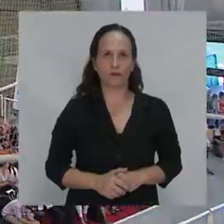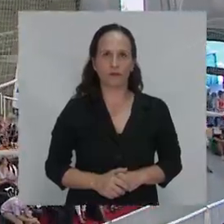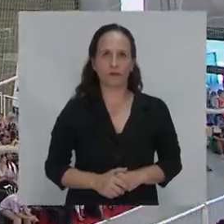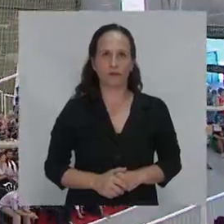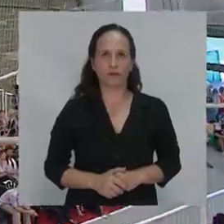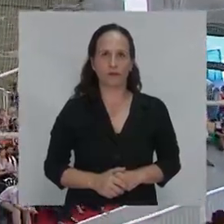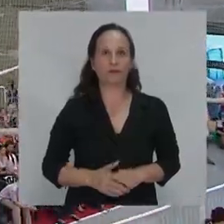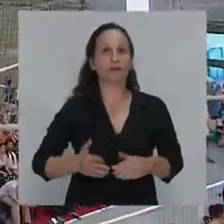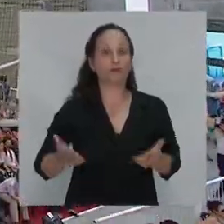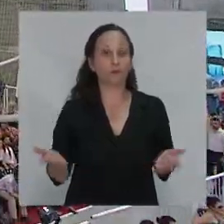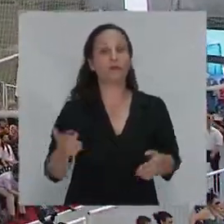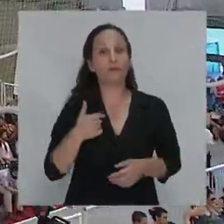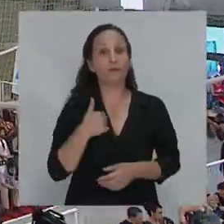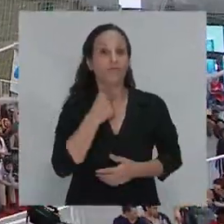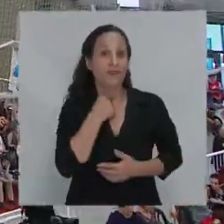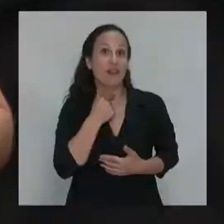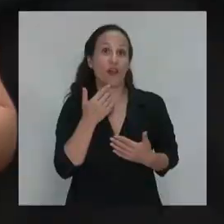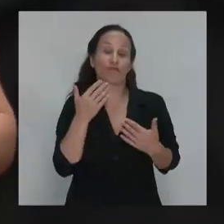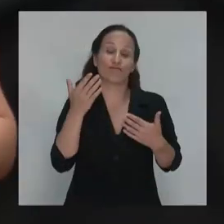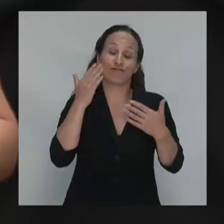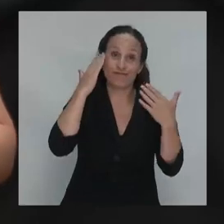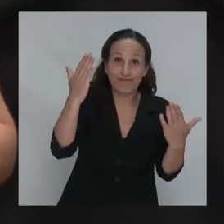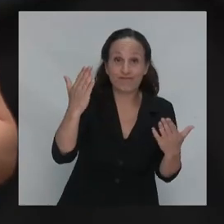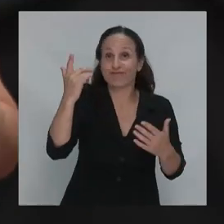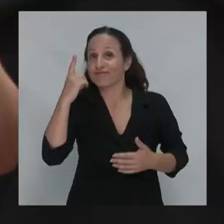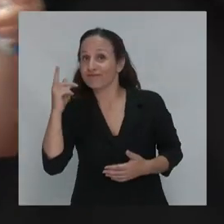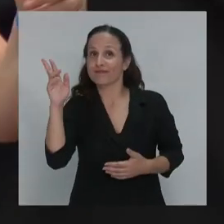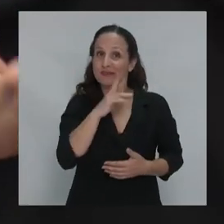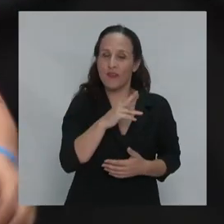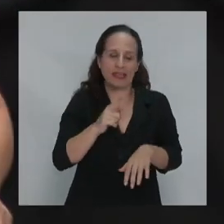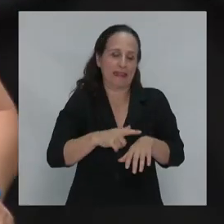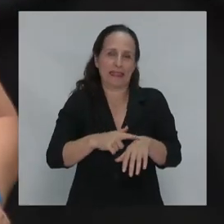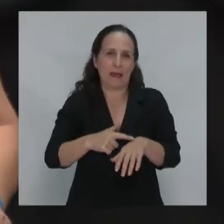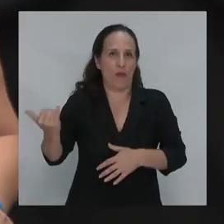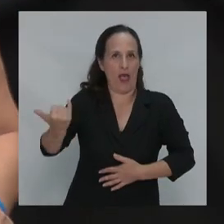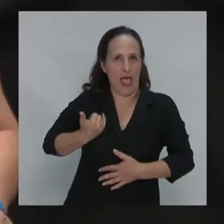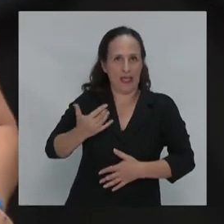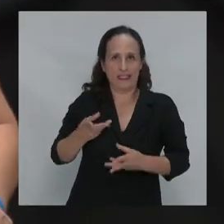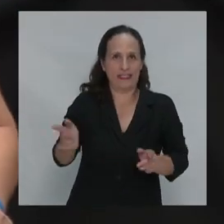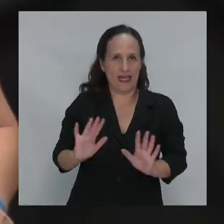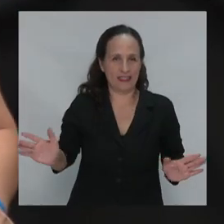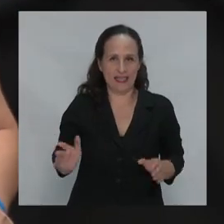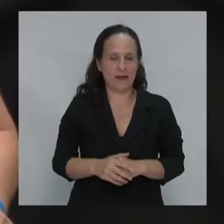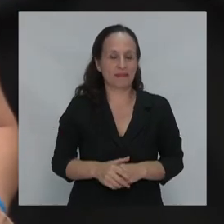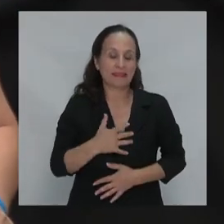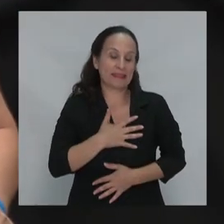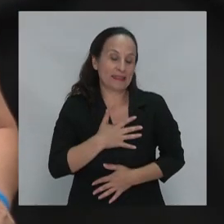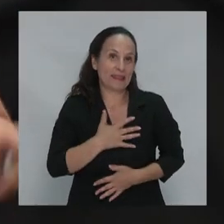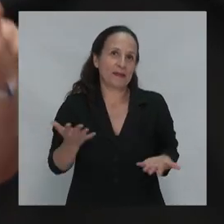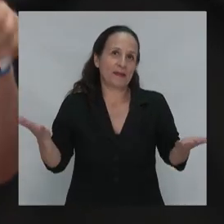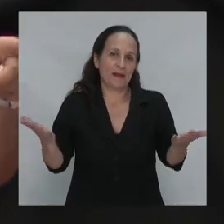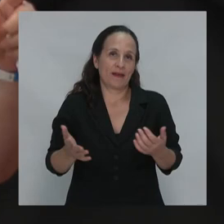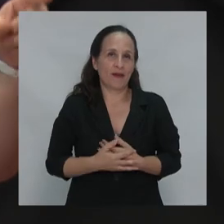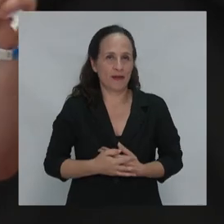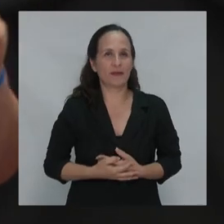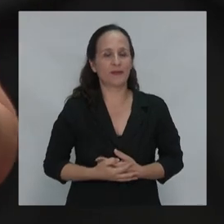Bueno, eso, quisiera saludarlas y saludarlos, y simplemente, porque ya el tiempo me están avisando que se me acabó, que es una pena, decirles